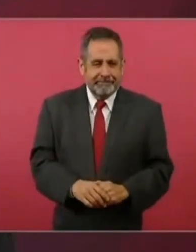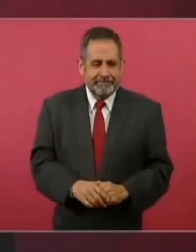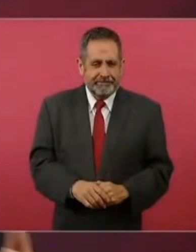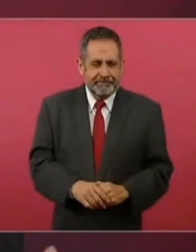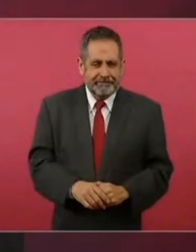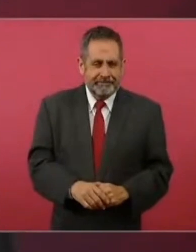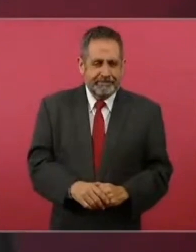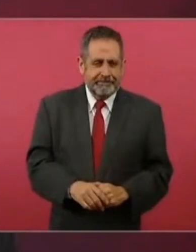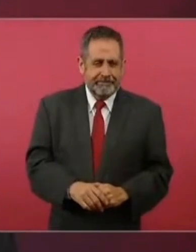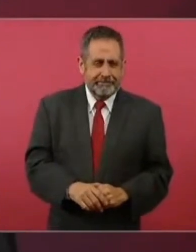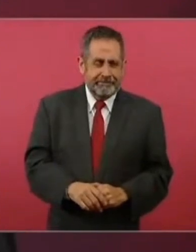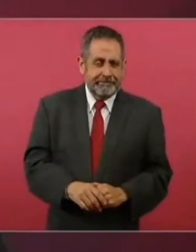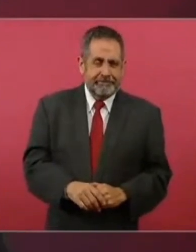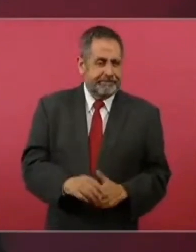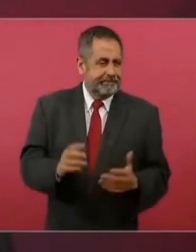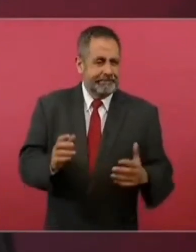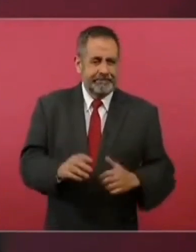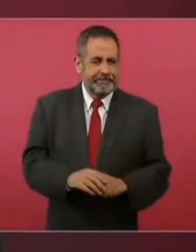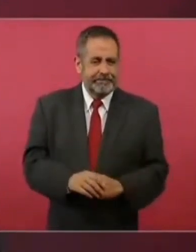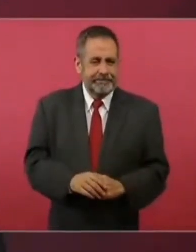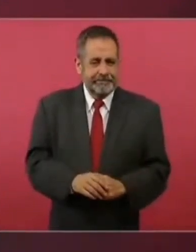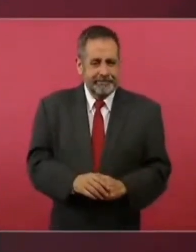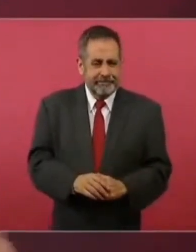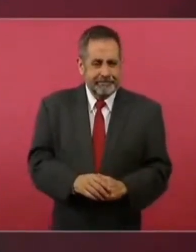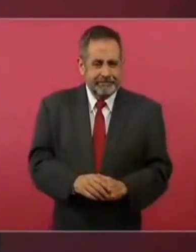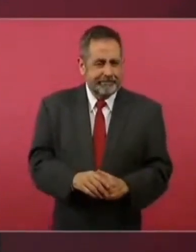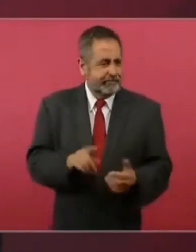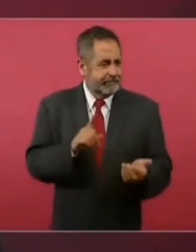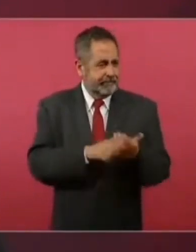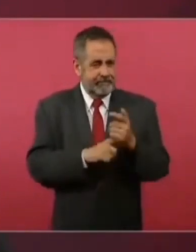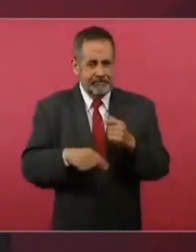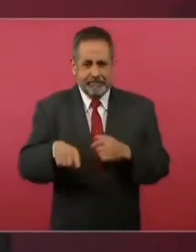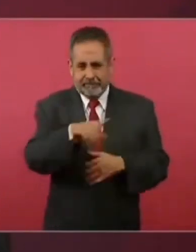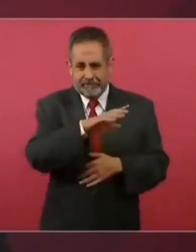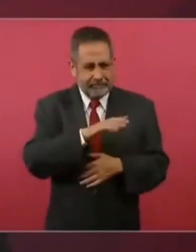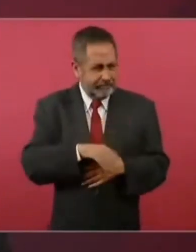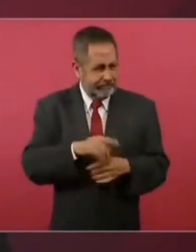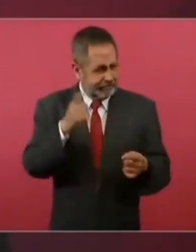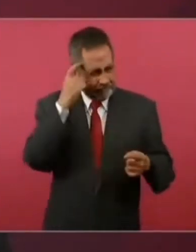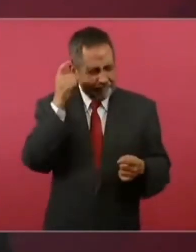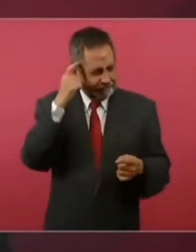y están muy pobres todos.